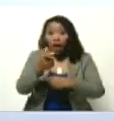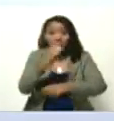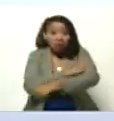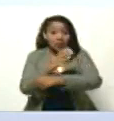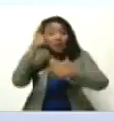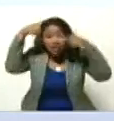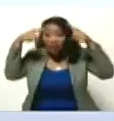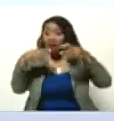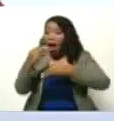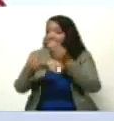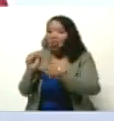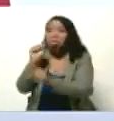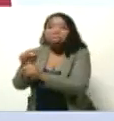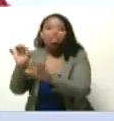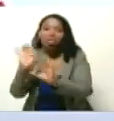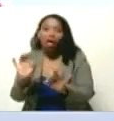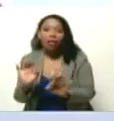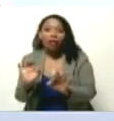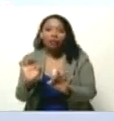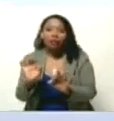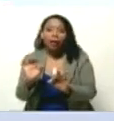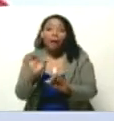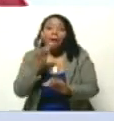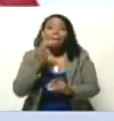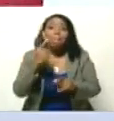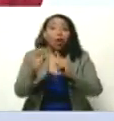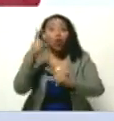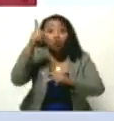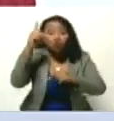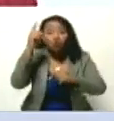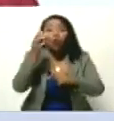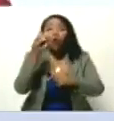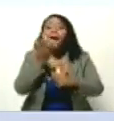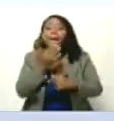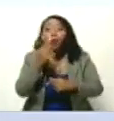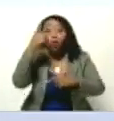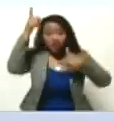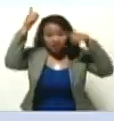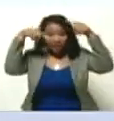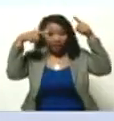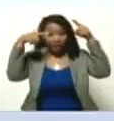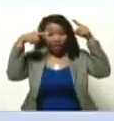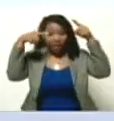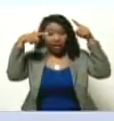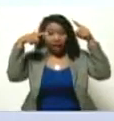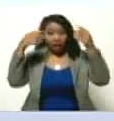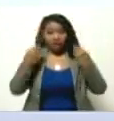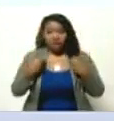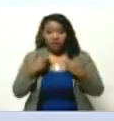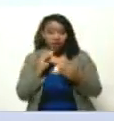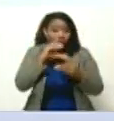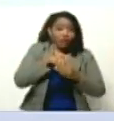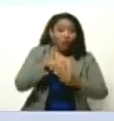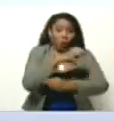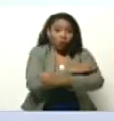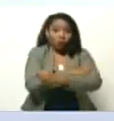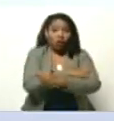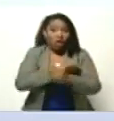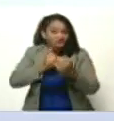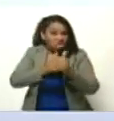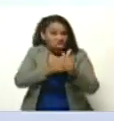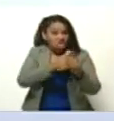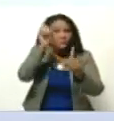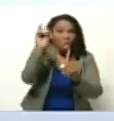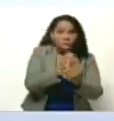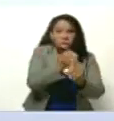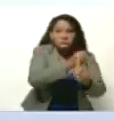chavista es un chavista y vive en un sector de los que se creen clase media, los persiguen, de